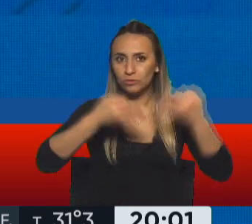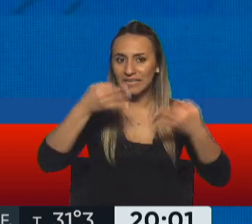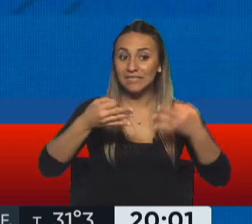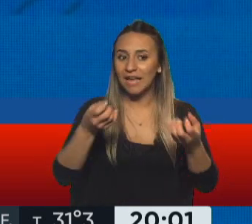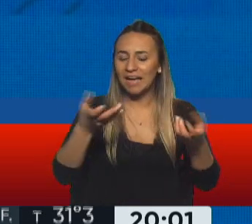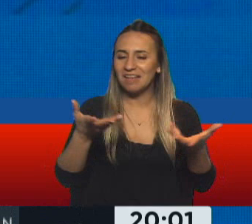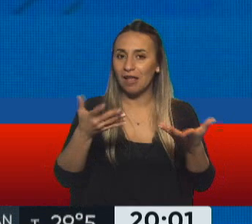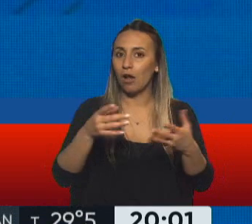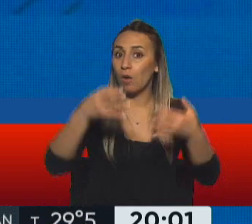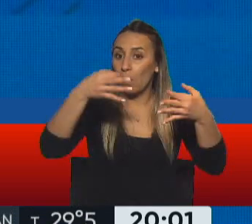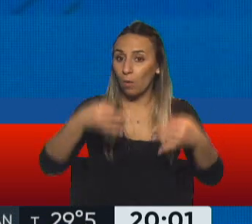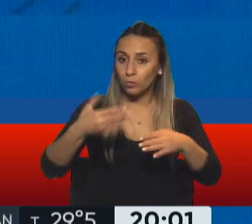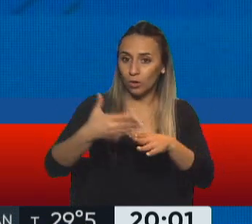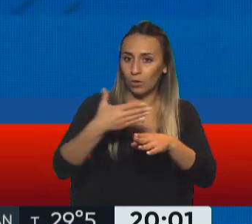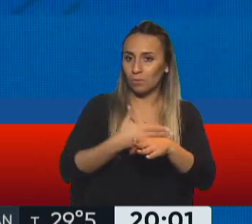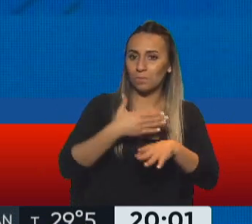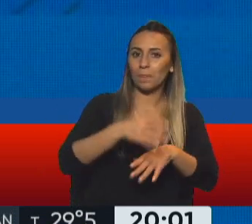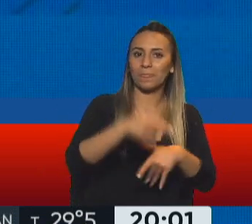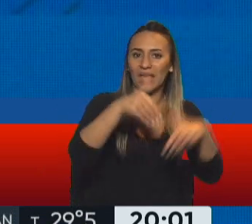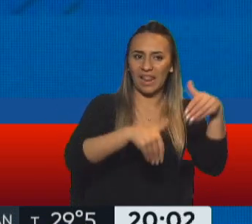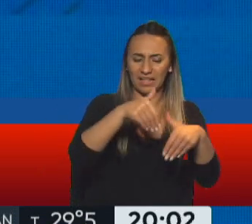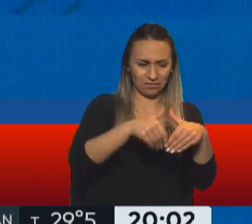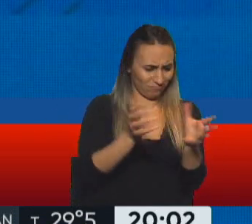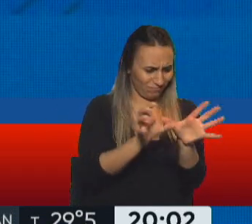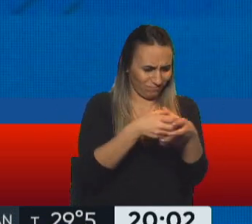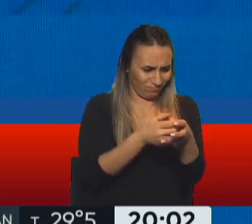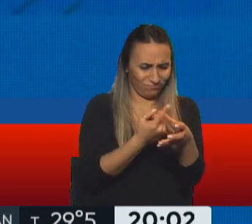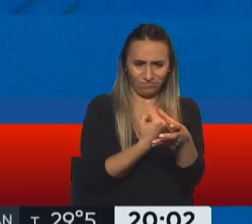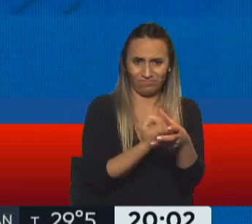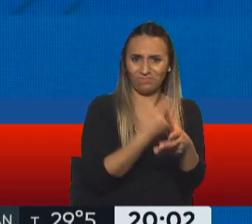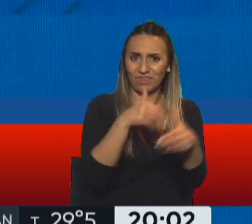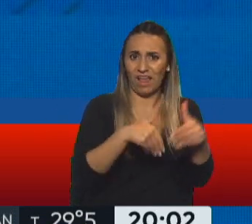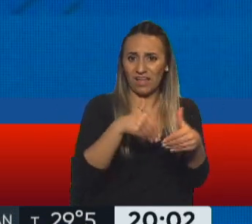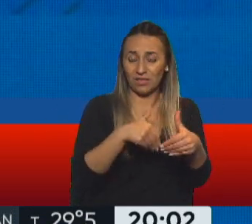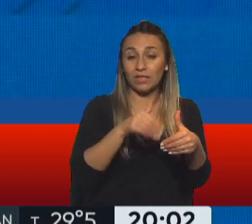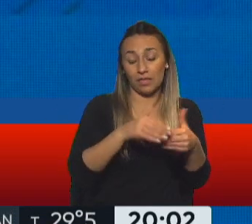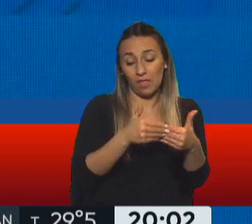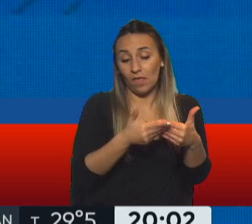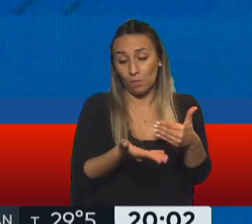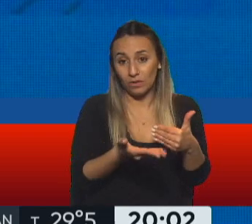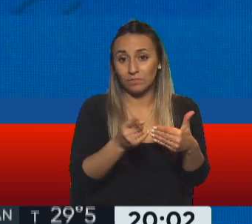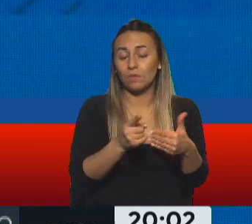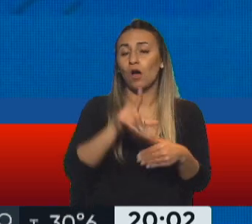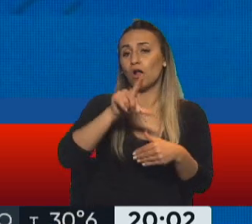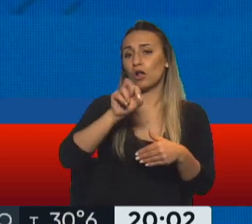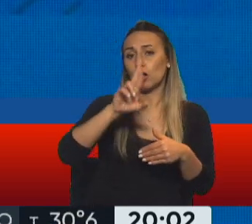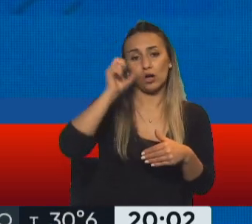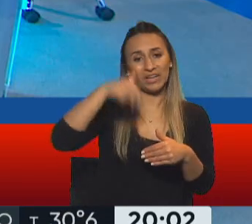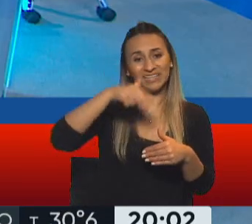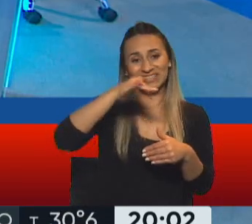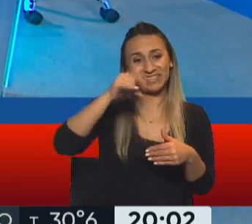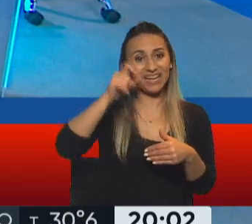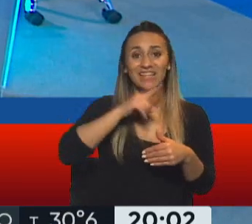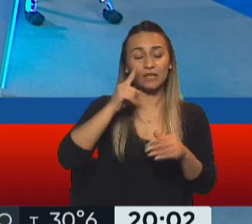elección tan particular con un cupo muy reducido de sus integrantes y la consiguiente, las críticas de Lorenzetti y